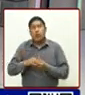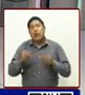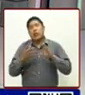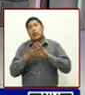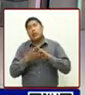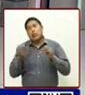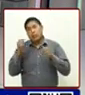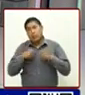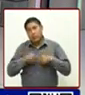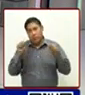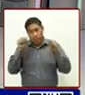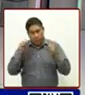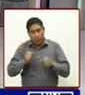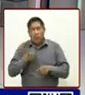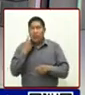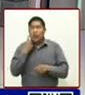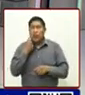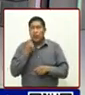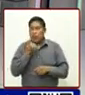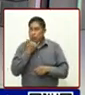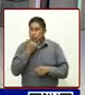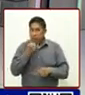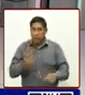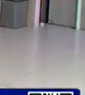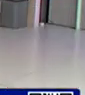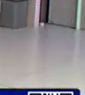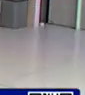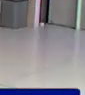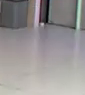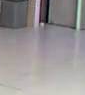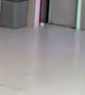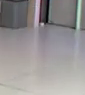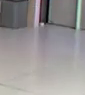pasado también durante las últimas horas.